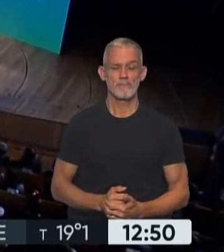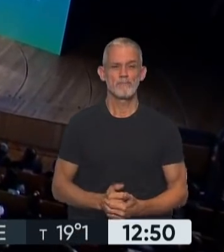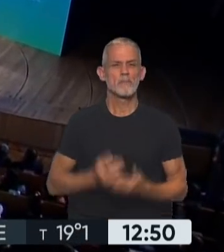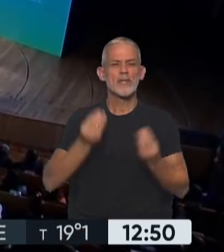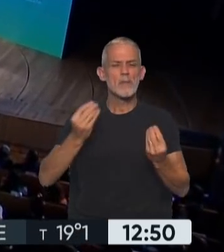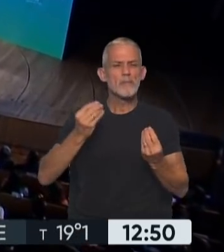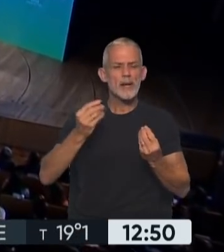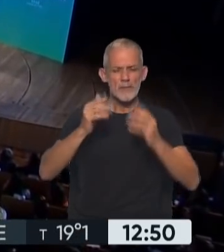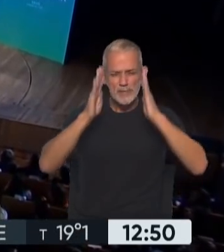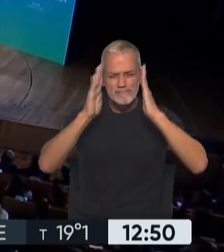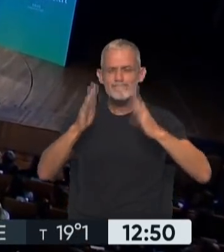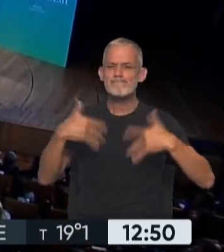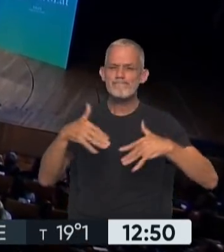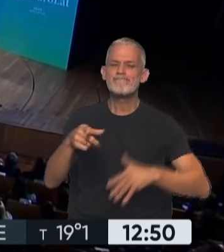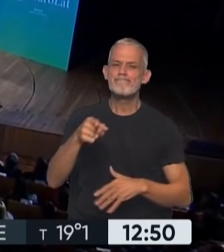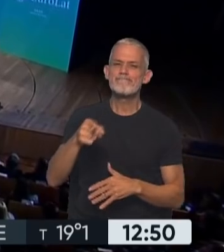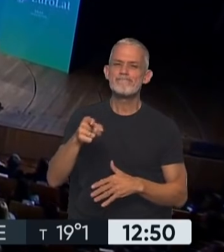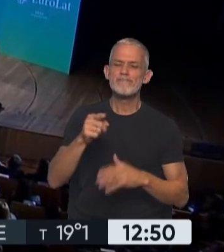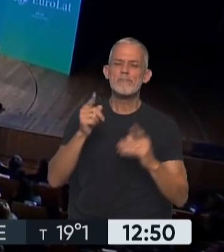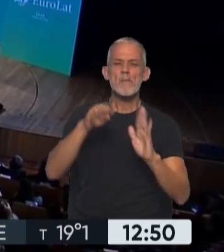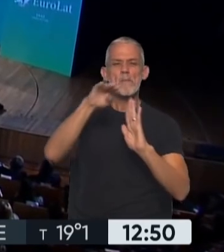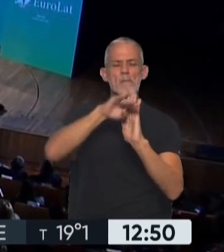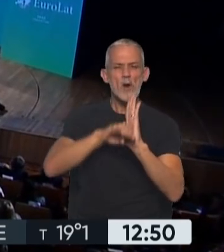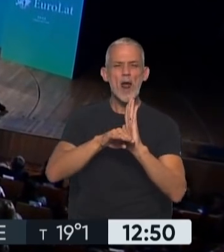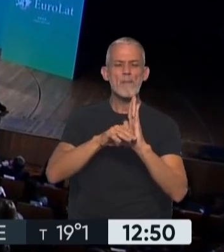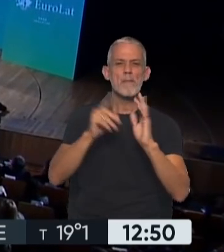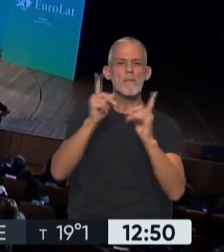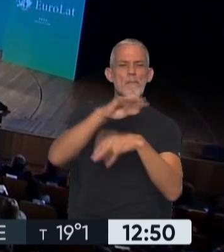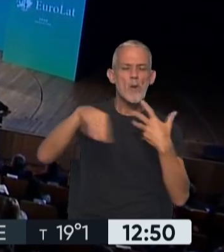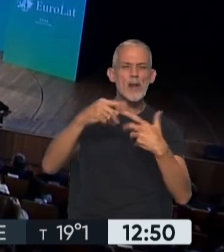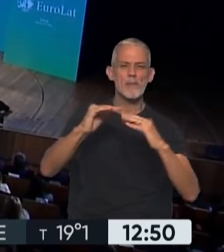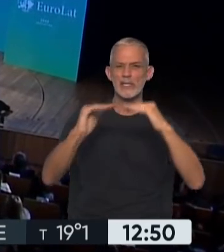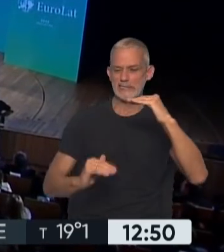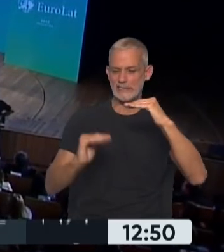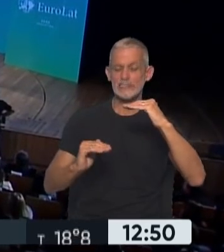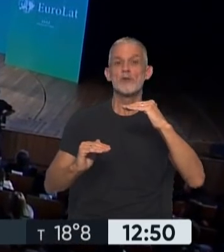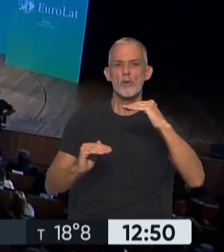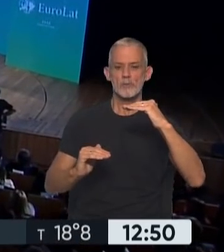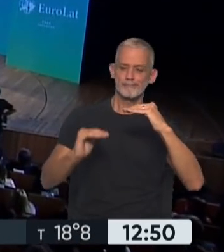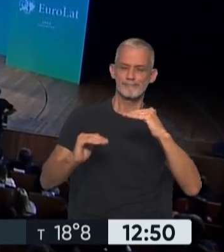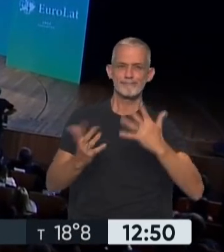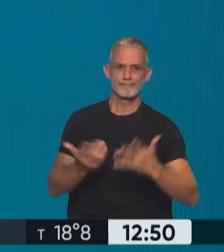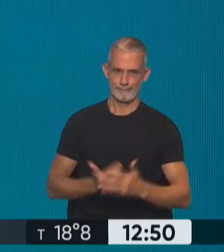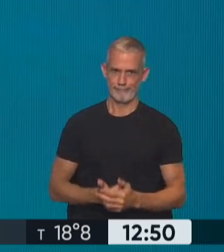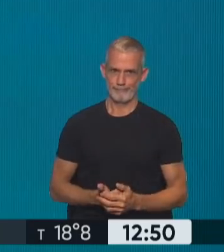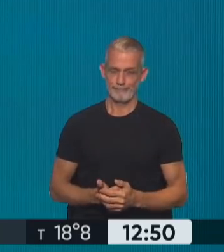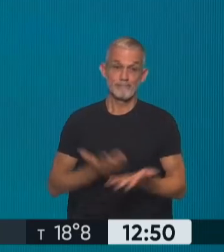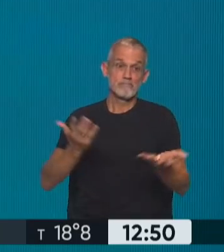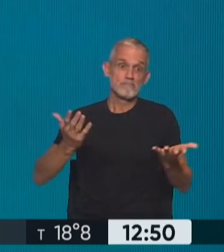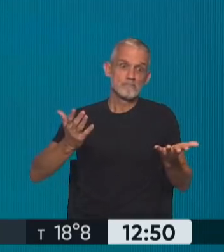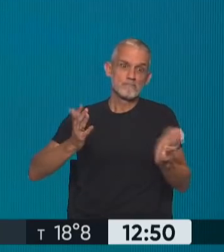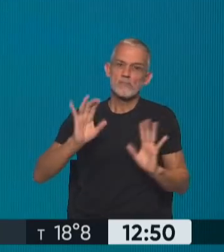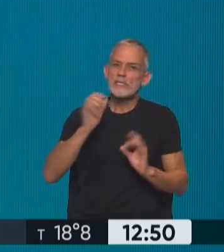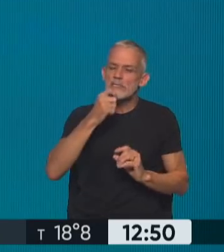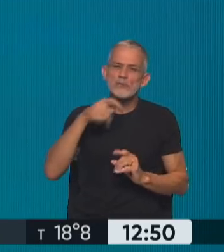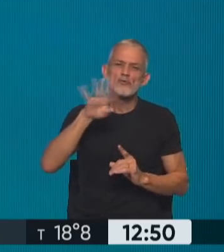para abordar seriamente el programa y el problema de la desigualdad, salvo que sea